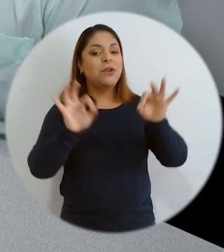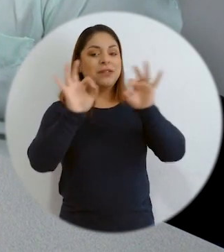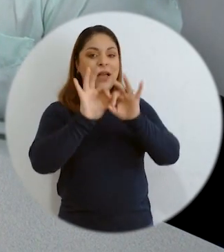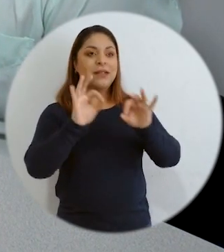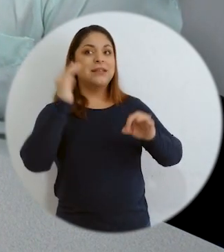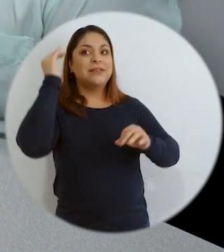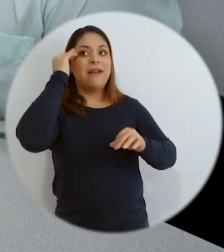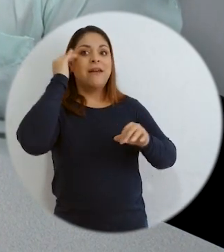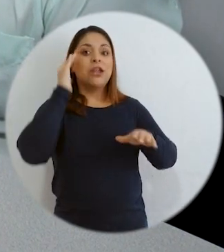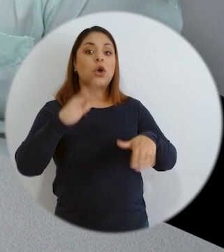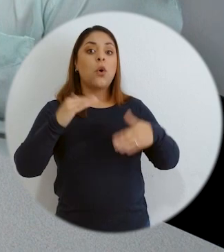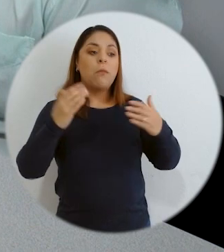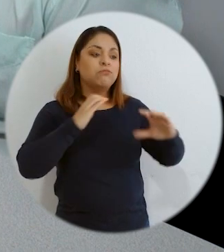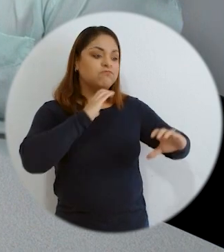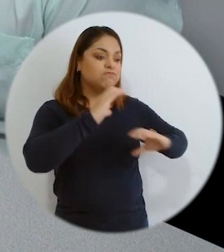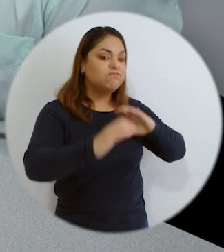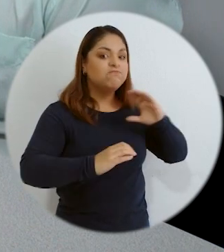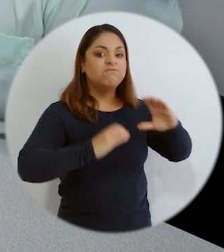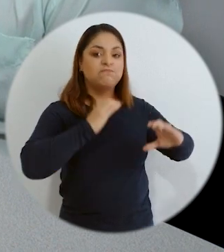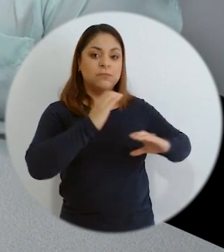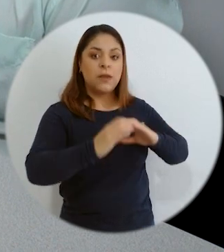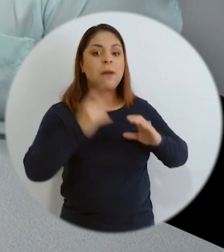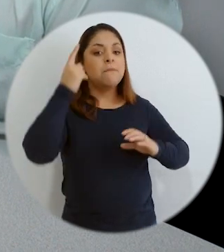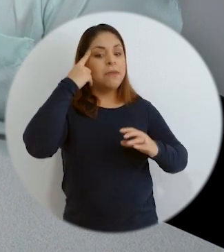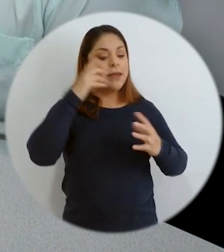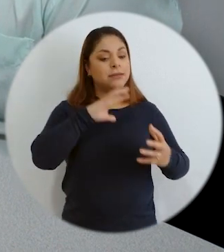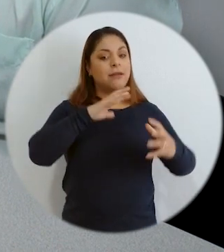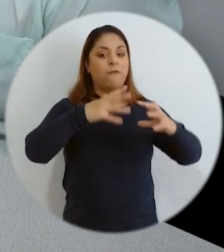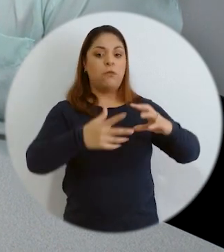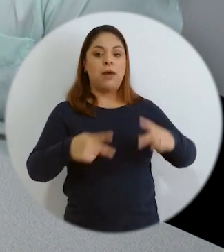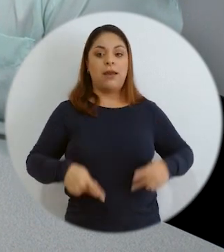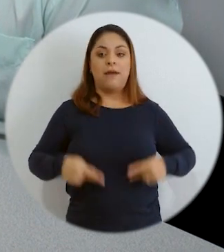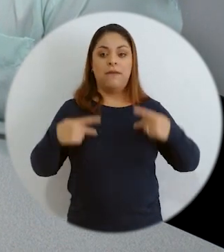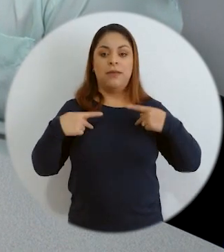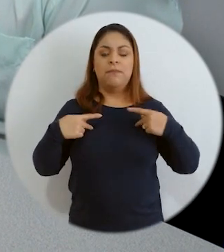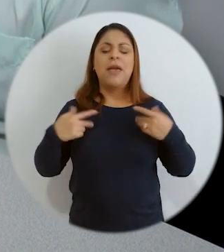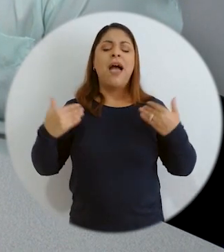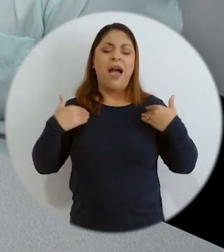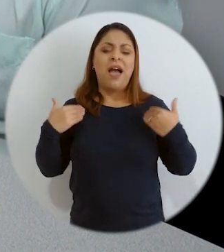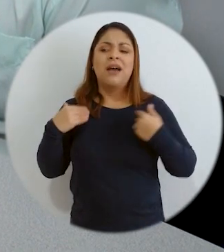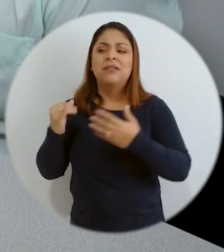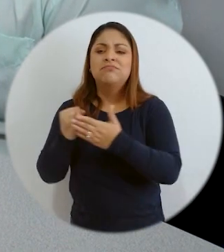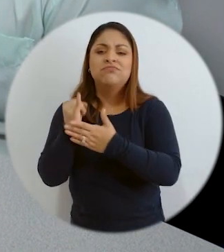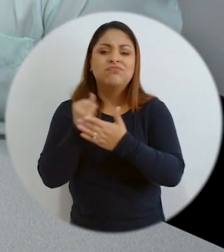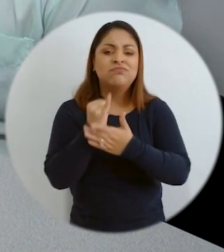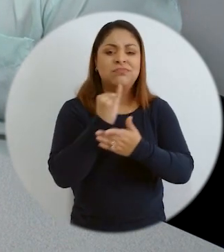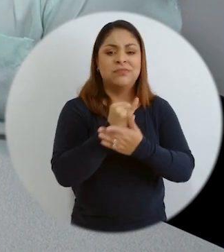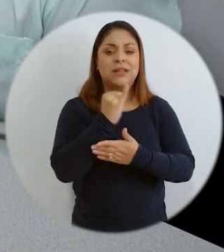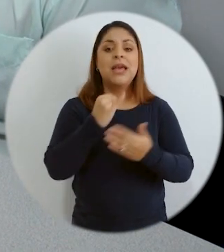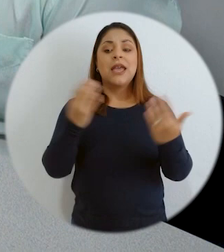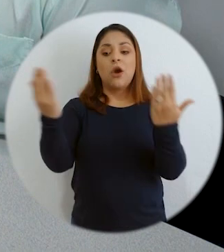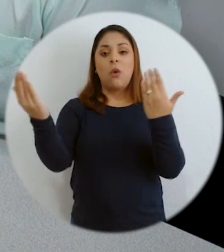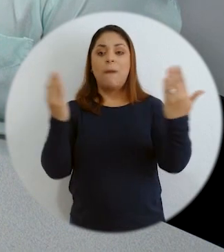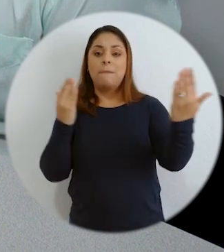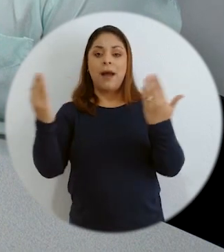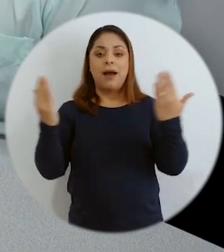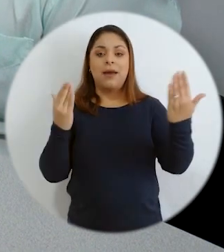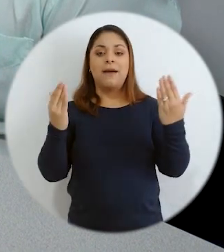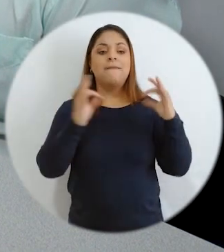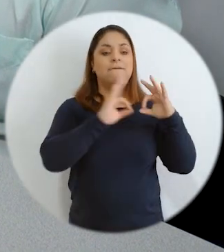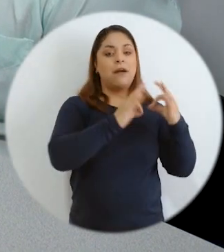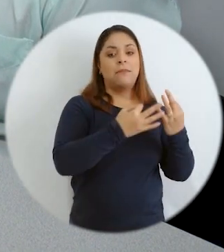intervenciones son de las más eficaces que hay para transformar la vida de una persona. Por ejemplo, se han hecho investigaciones muy interesantes que